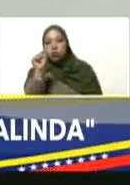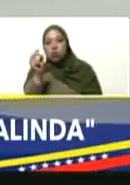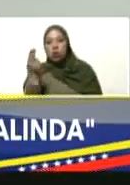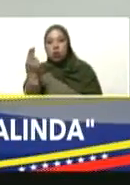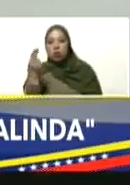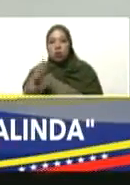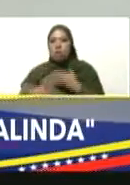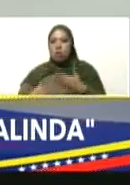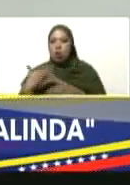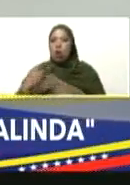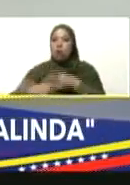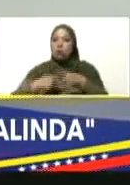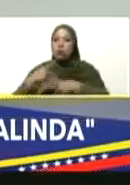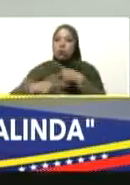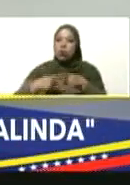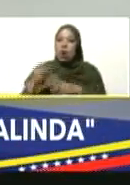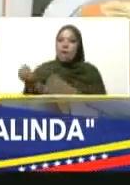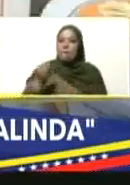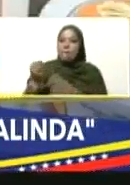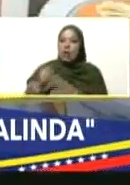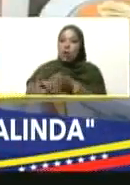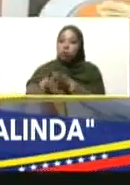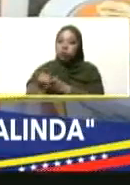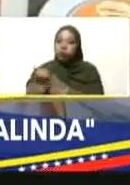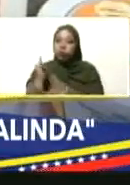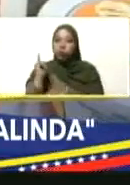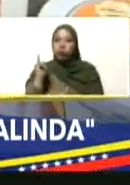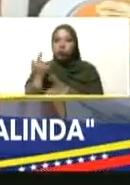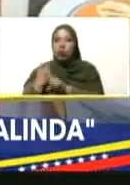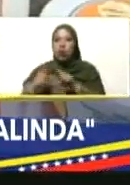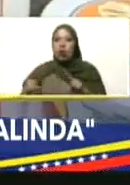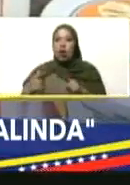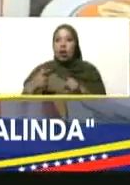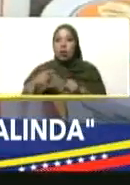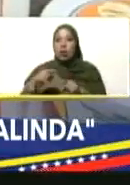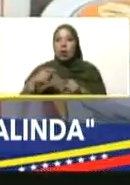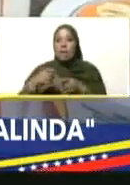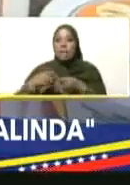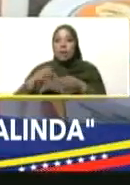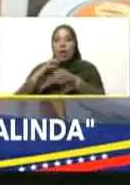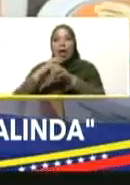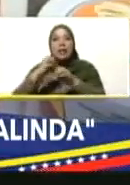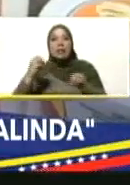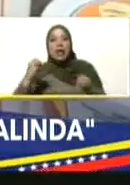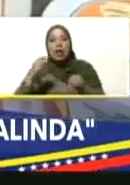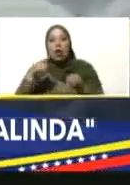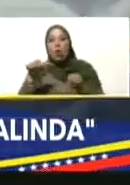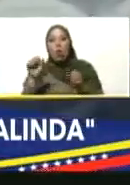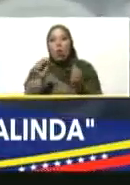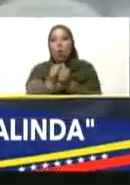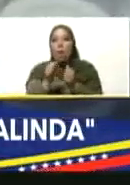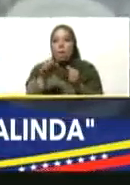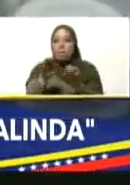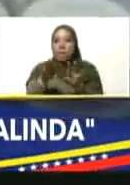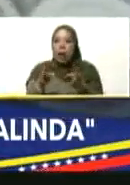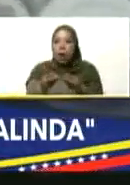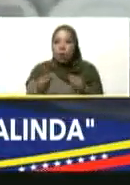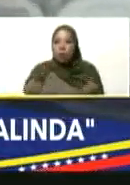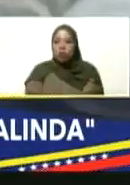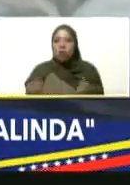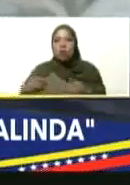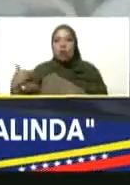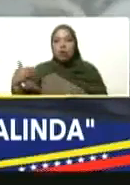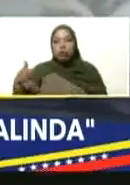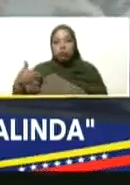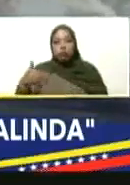estamos produciendo también más leguminosa, pero también más raíces, más tubérculos, más fruticultura, más